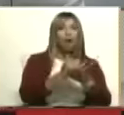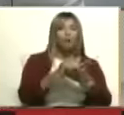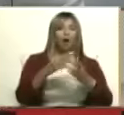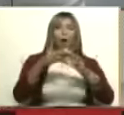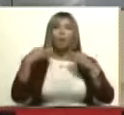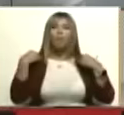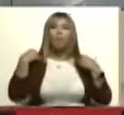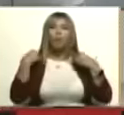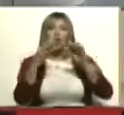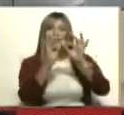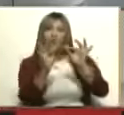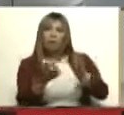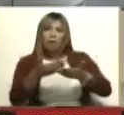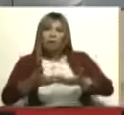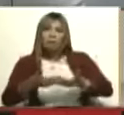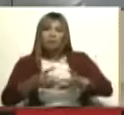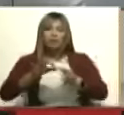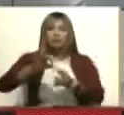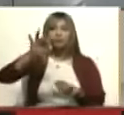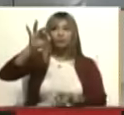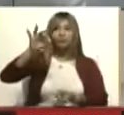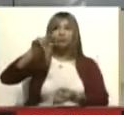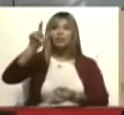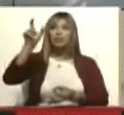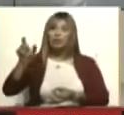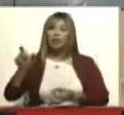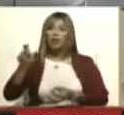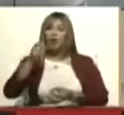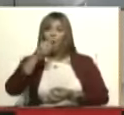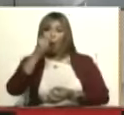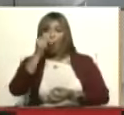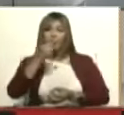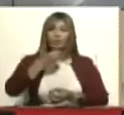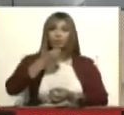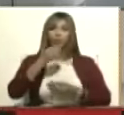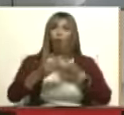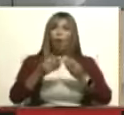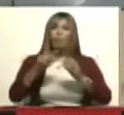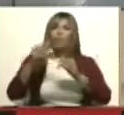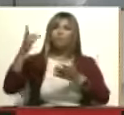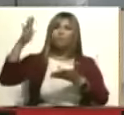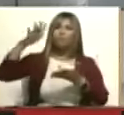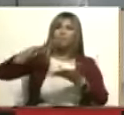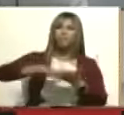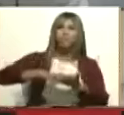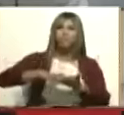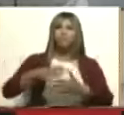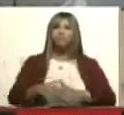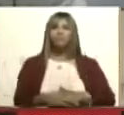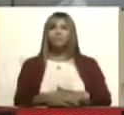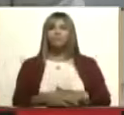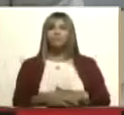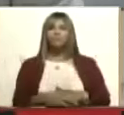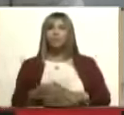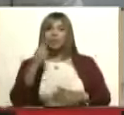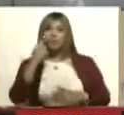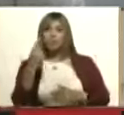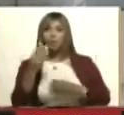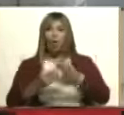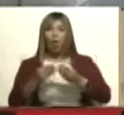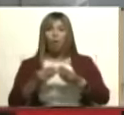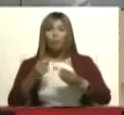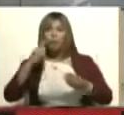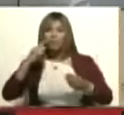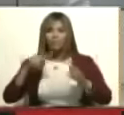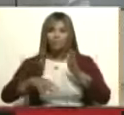modelo parecido en estatura y tamaño acá a Cervero, cómo pudo haber sido la caída libre. Y allí, fíjate, se